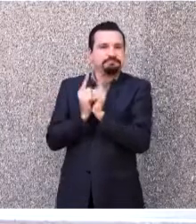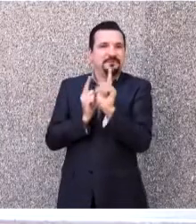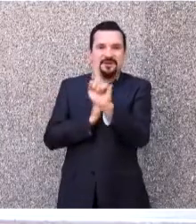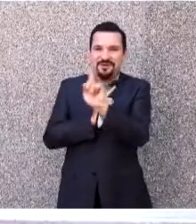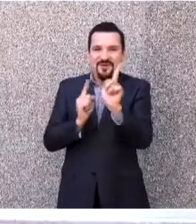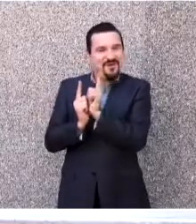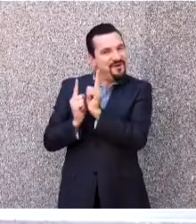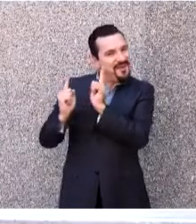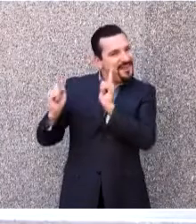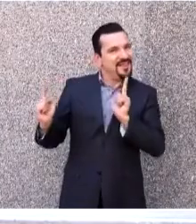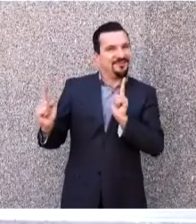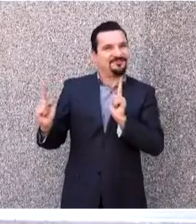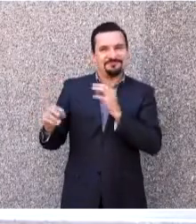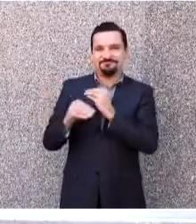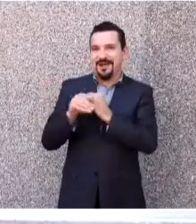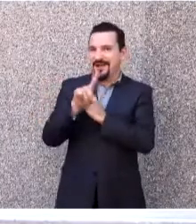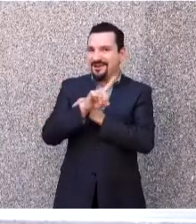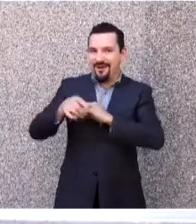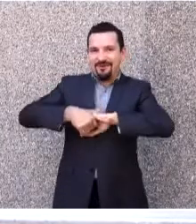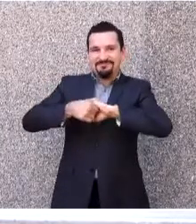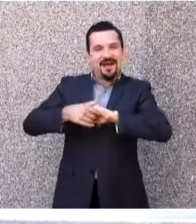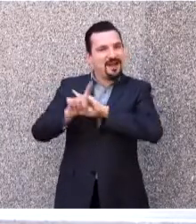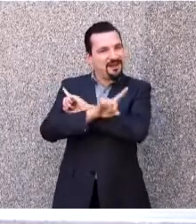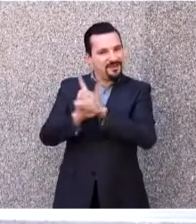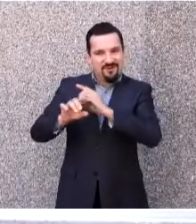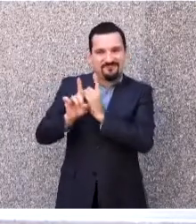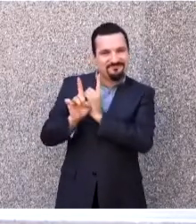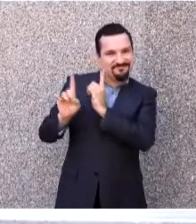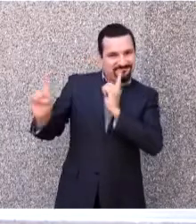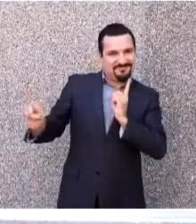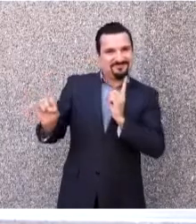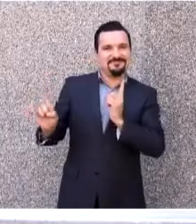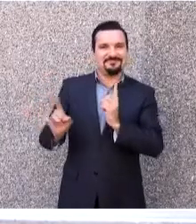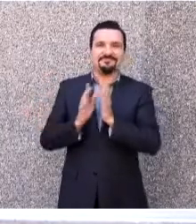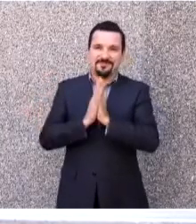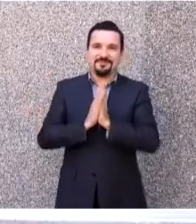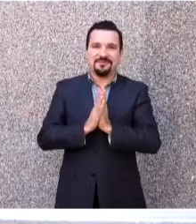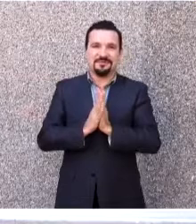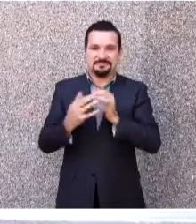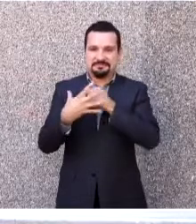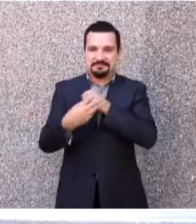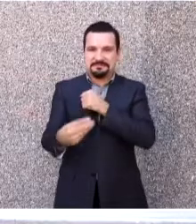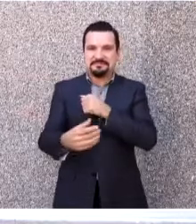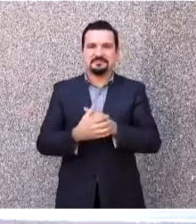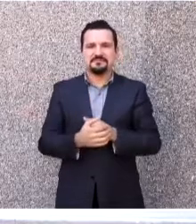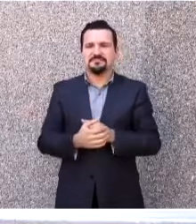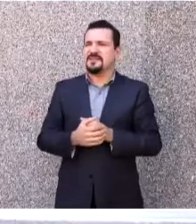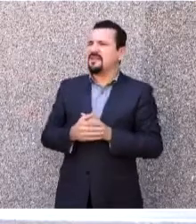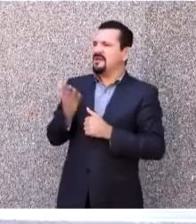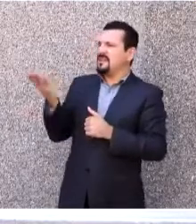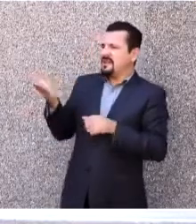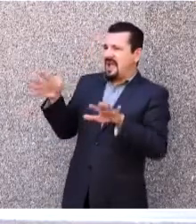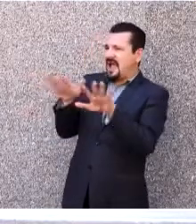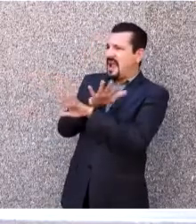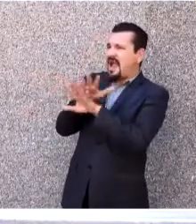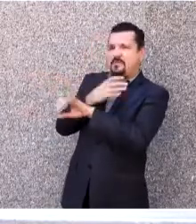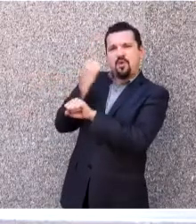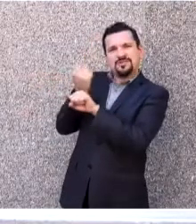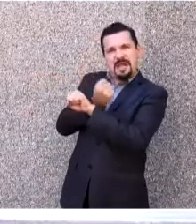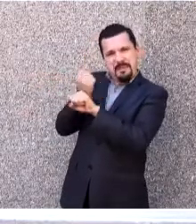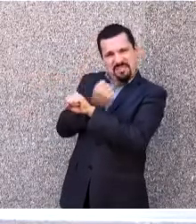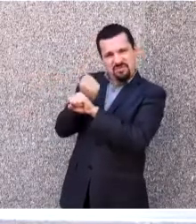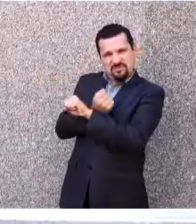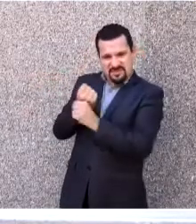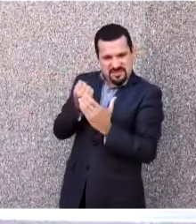es algo que facilita la transmisión del virus. ¿El cambio de ropa y calzado sería exagerado? El cambio de ropa,